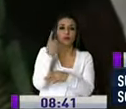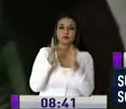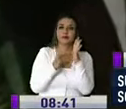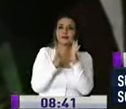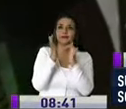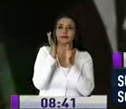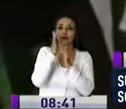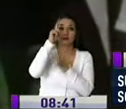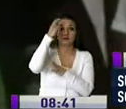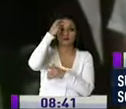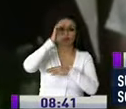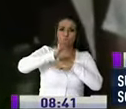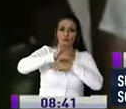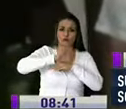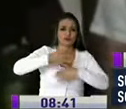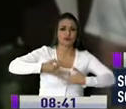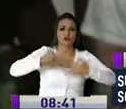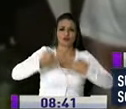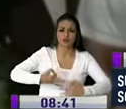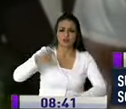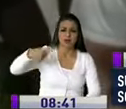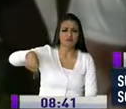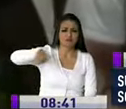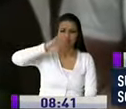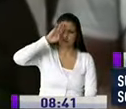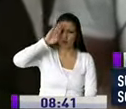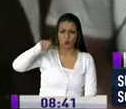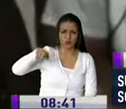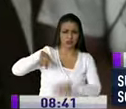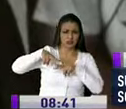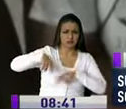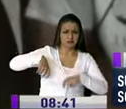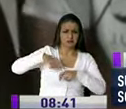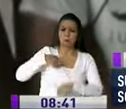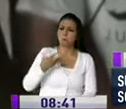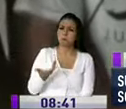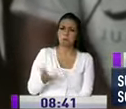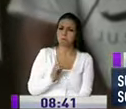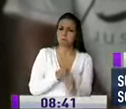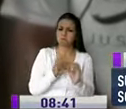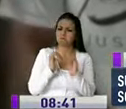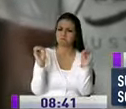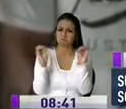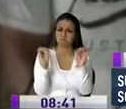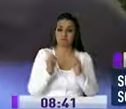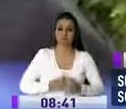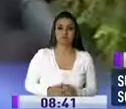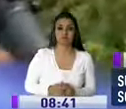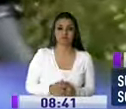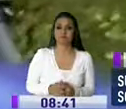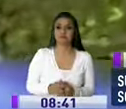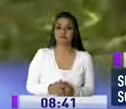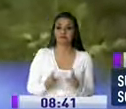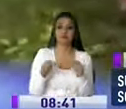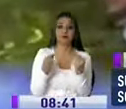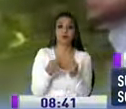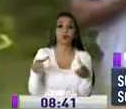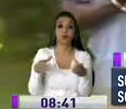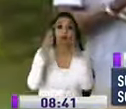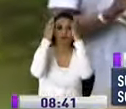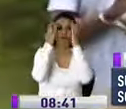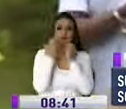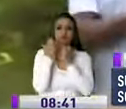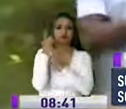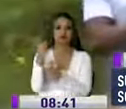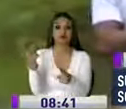que el gobierno ecuatoriano ha confirmado en varias ocasiones que no pertenecen a ninguna unidad de inteligencia nacional. Este grupo, considerado por los gobiernos